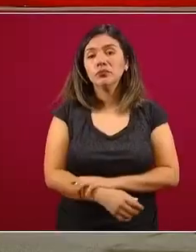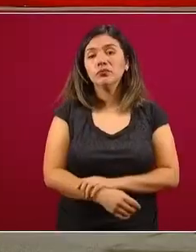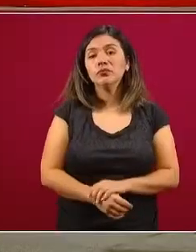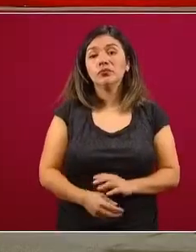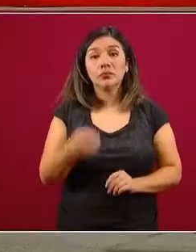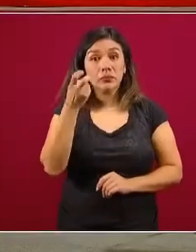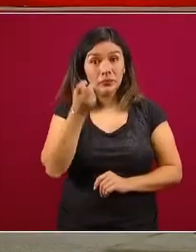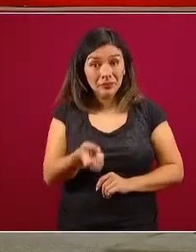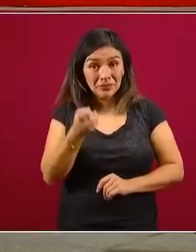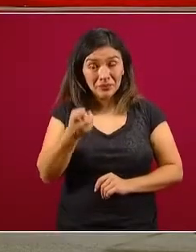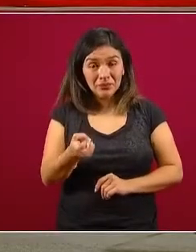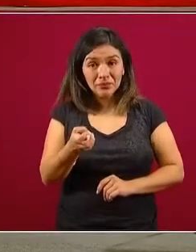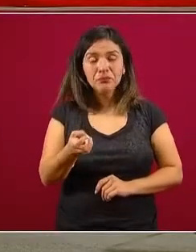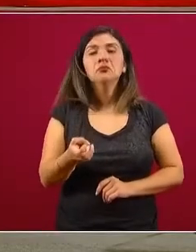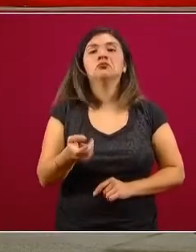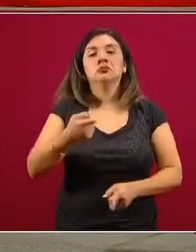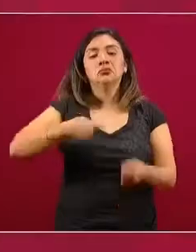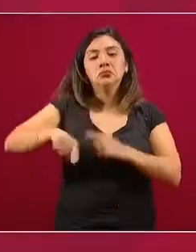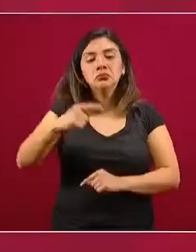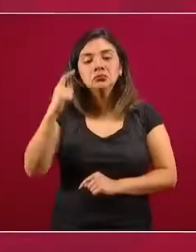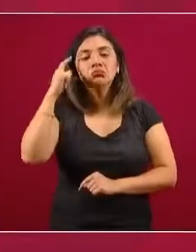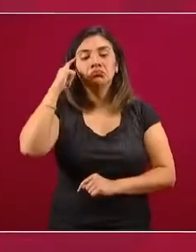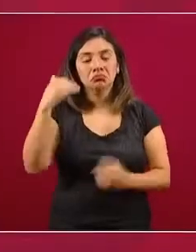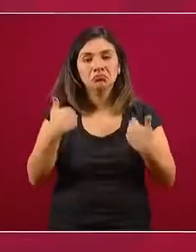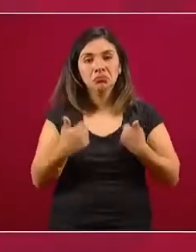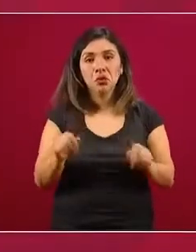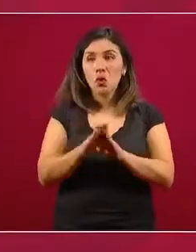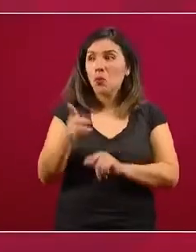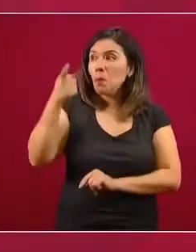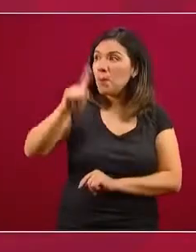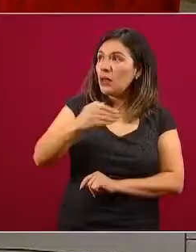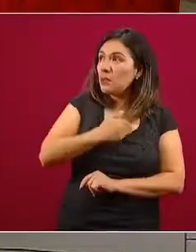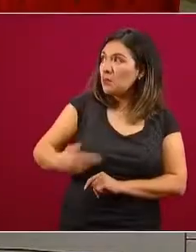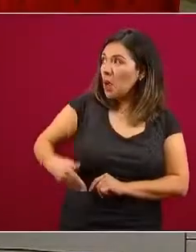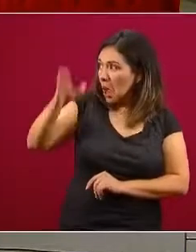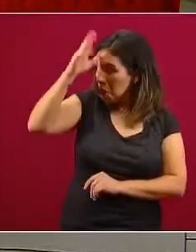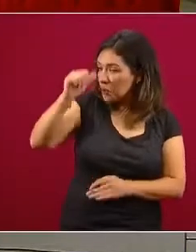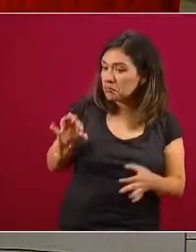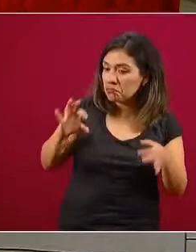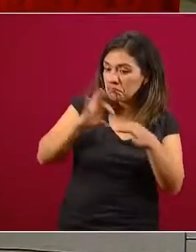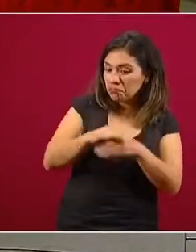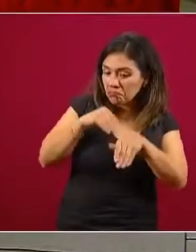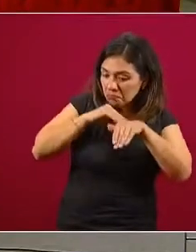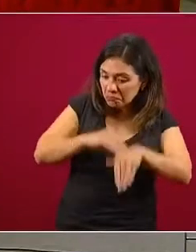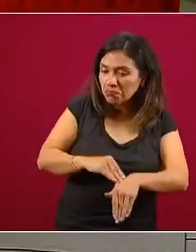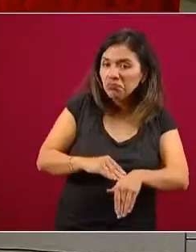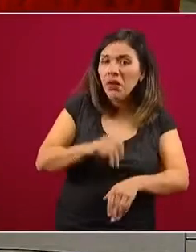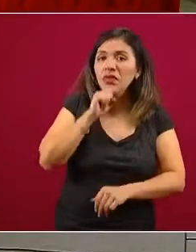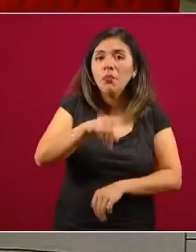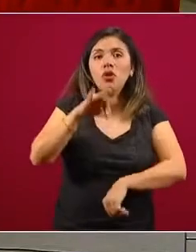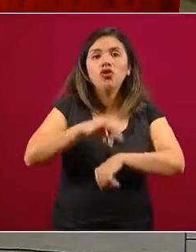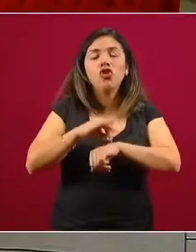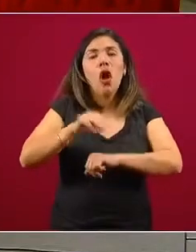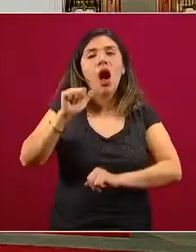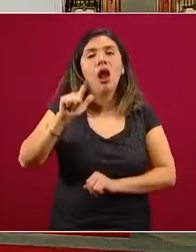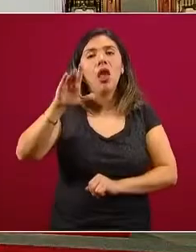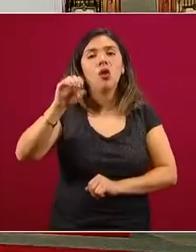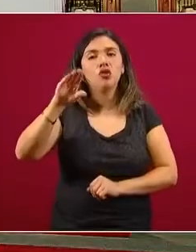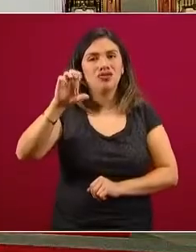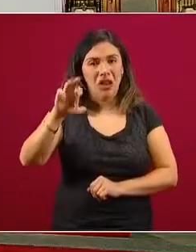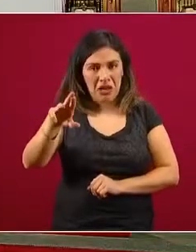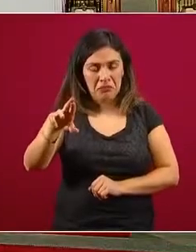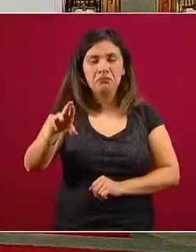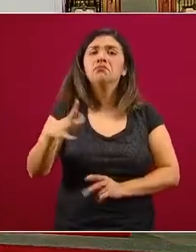Y esto lo que nos llevó, de acuerdo a la instrucción del presidente y en su momento del doctor Alcocer, fue a